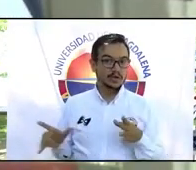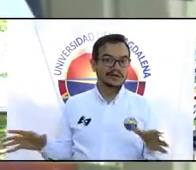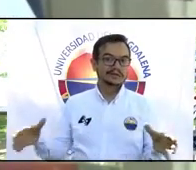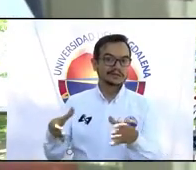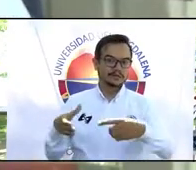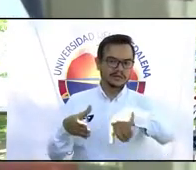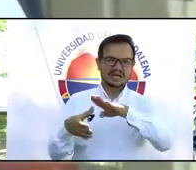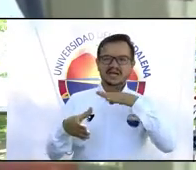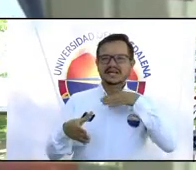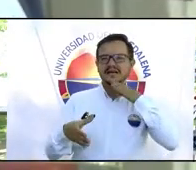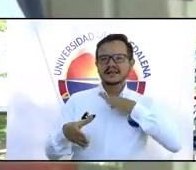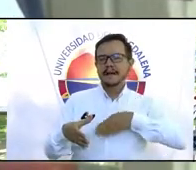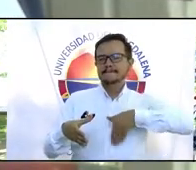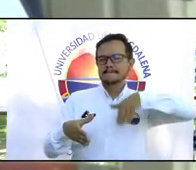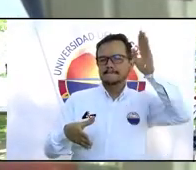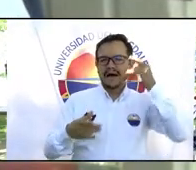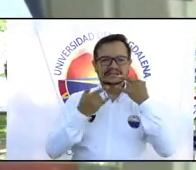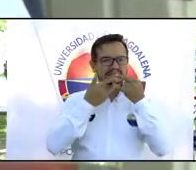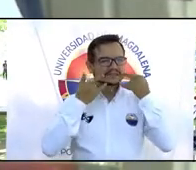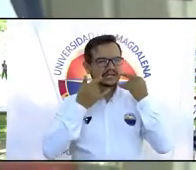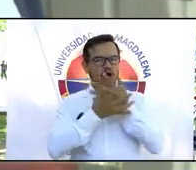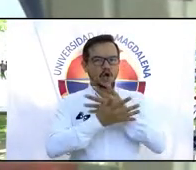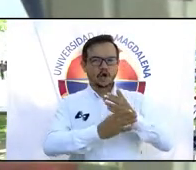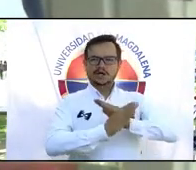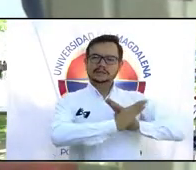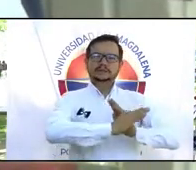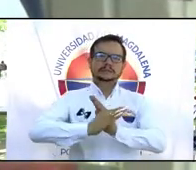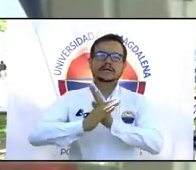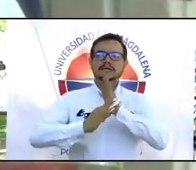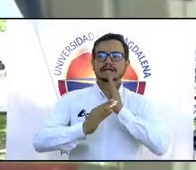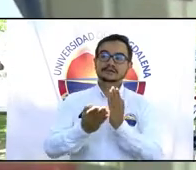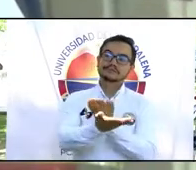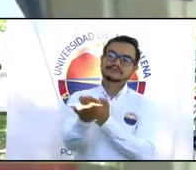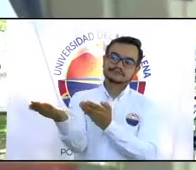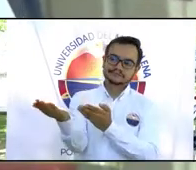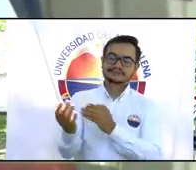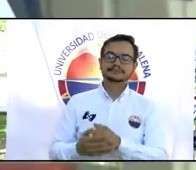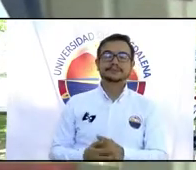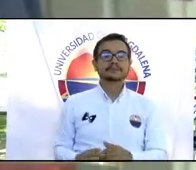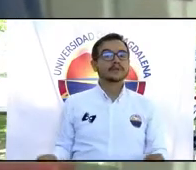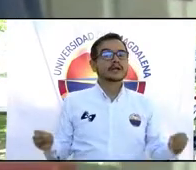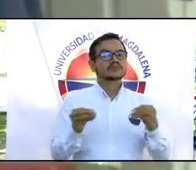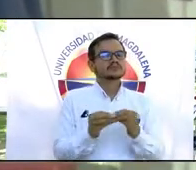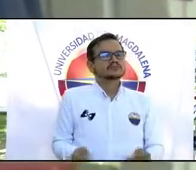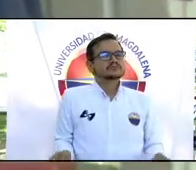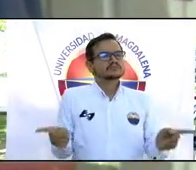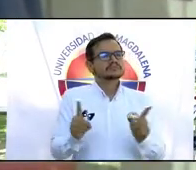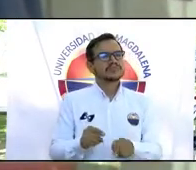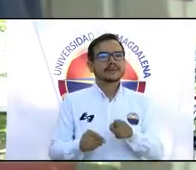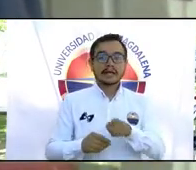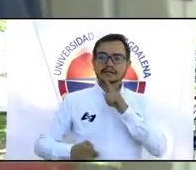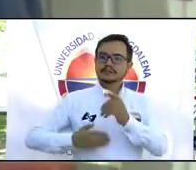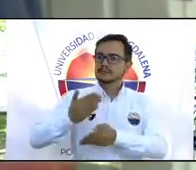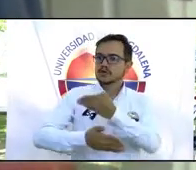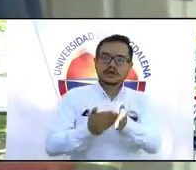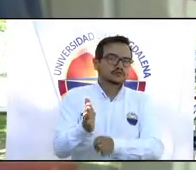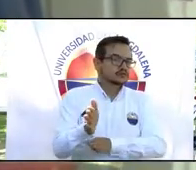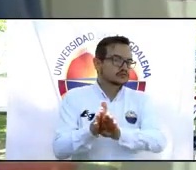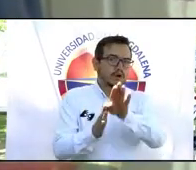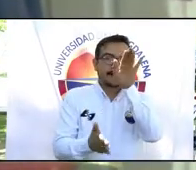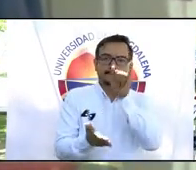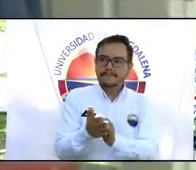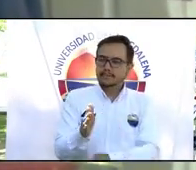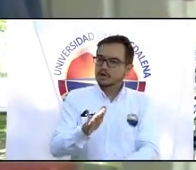manejan los protocolos de bioseguridad siempre, con pandemia o sin pandemia, son ustedes. Y ese proceso tienen que seguirlo desarrollando a lo largo de su